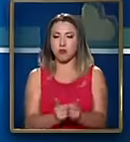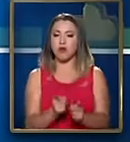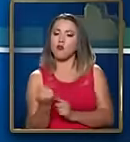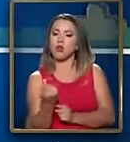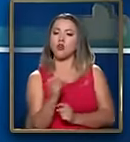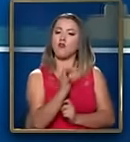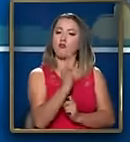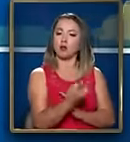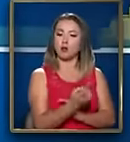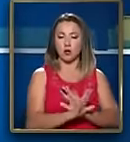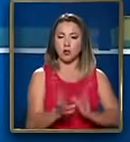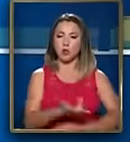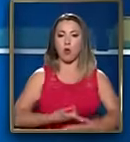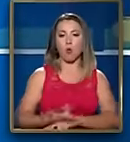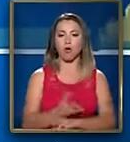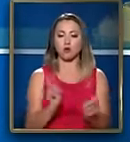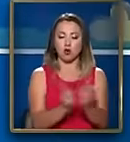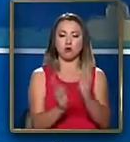factura, ni una hueva, eso.